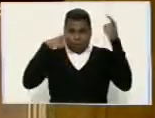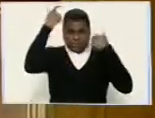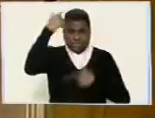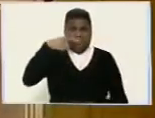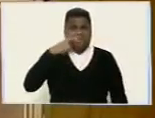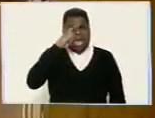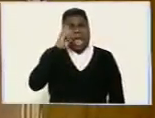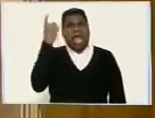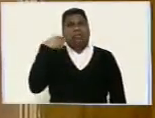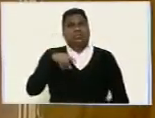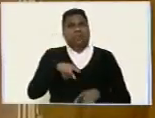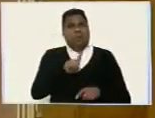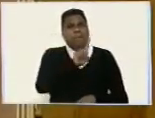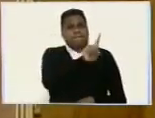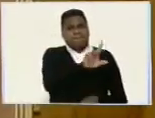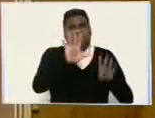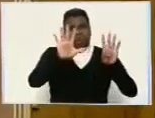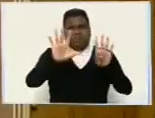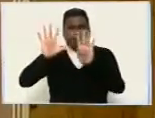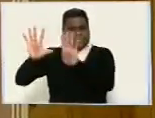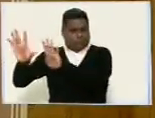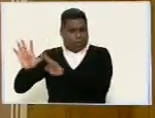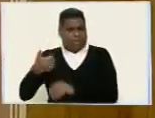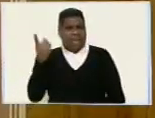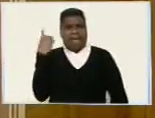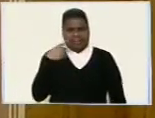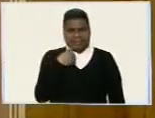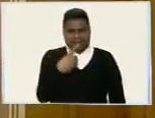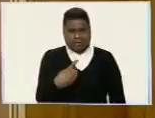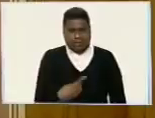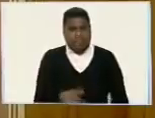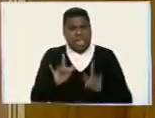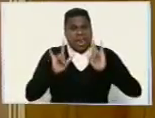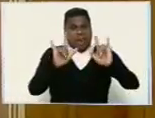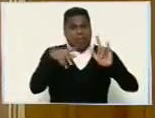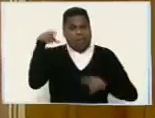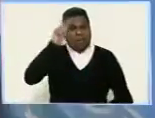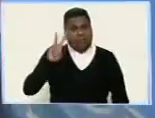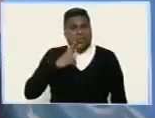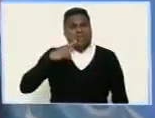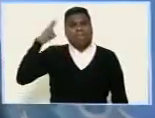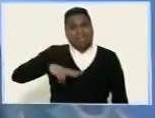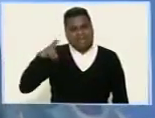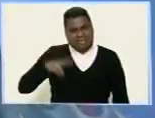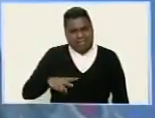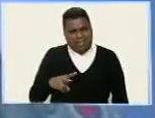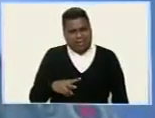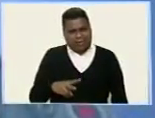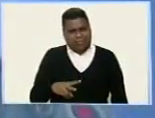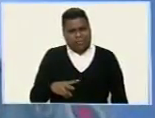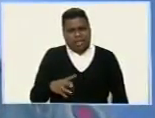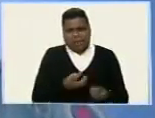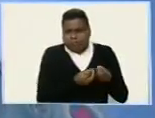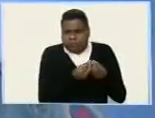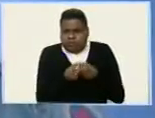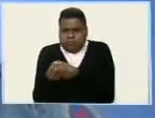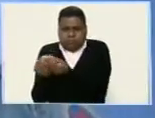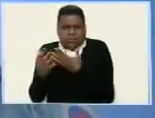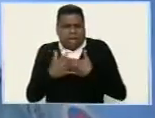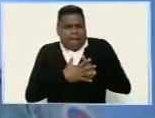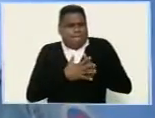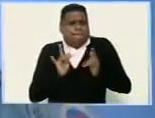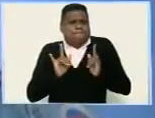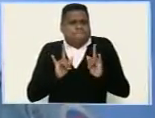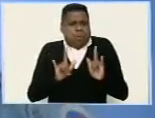año 99: el amor a la patria, si es verdadero, a uno lo lleva, incluso si